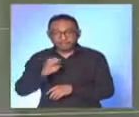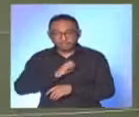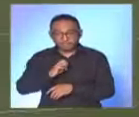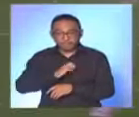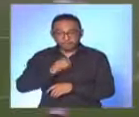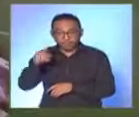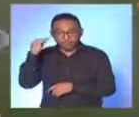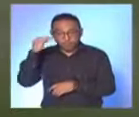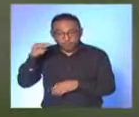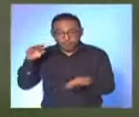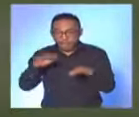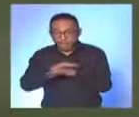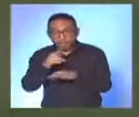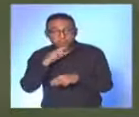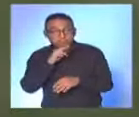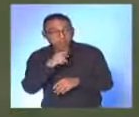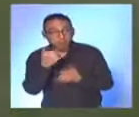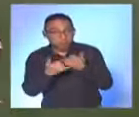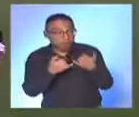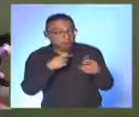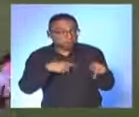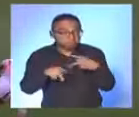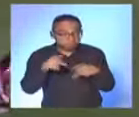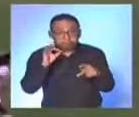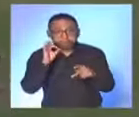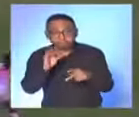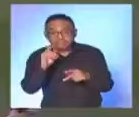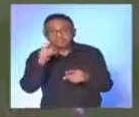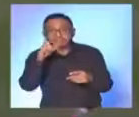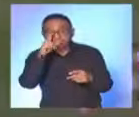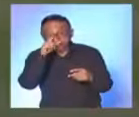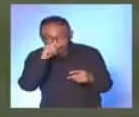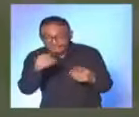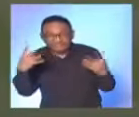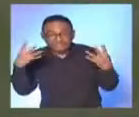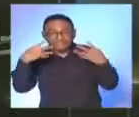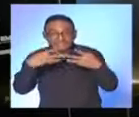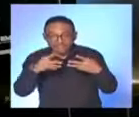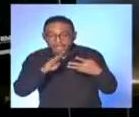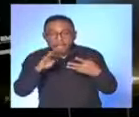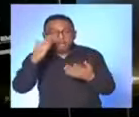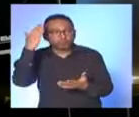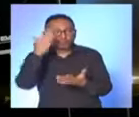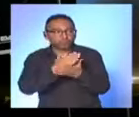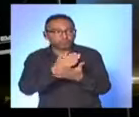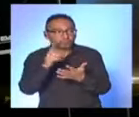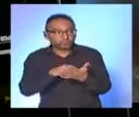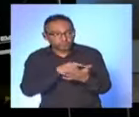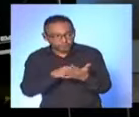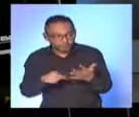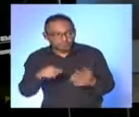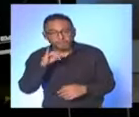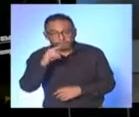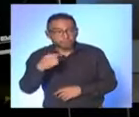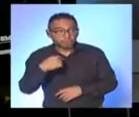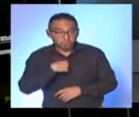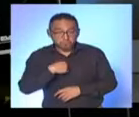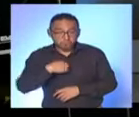al cuadro michoacano para ponerlo cerca de la calificación hasta antes de la suspensión del torneo. Hoy efectivamente tomamos la